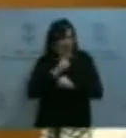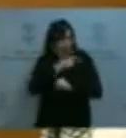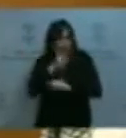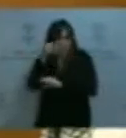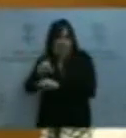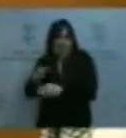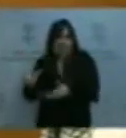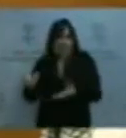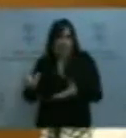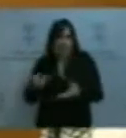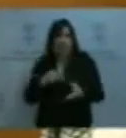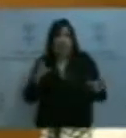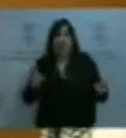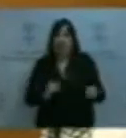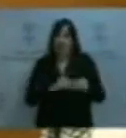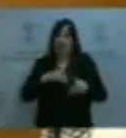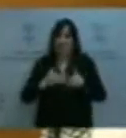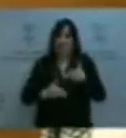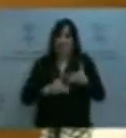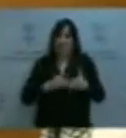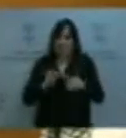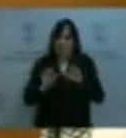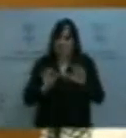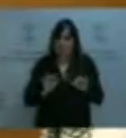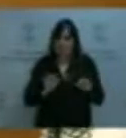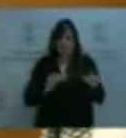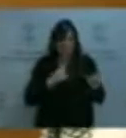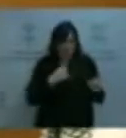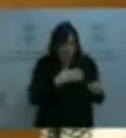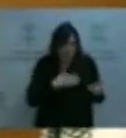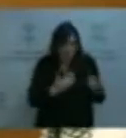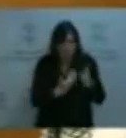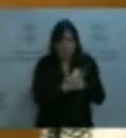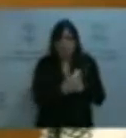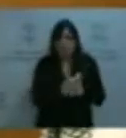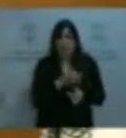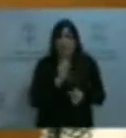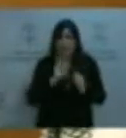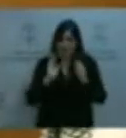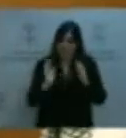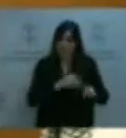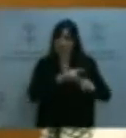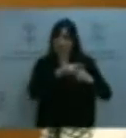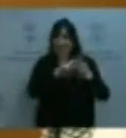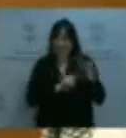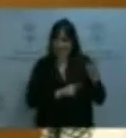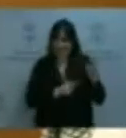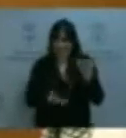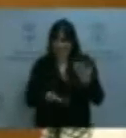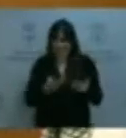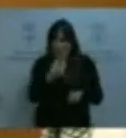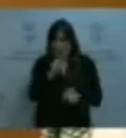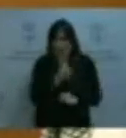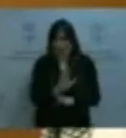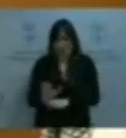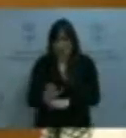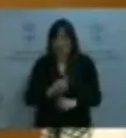consejero, es el que quiero que me explique. Efectivamente, había 3 fases de valoración, si no me equivoco. Una primera de las titulaciones, con un máximo de 20